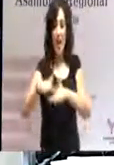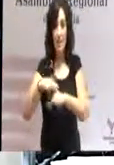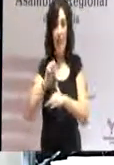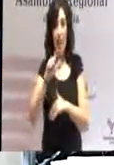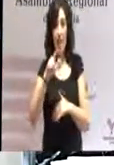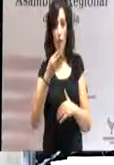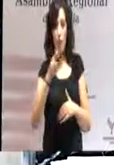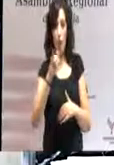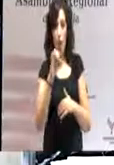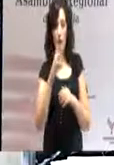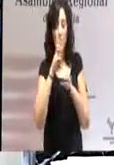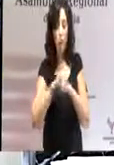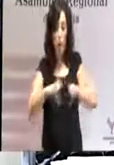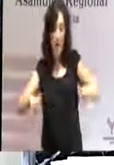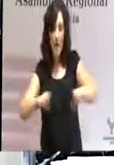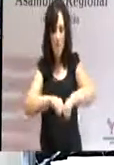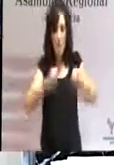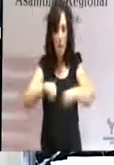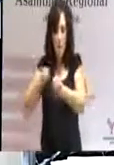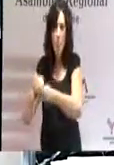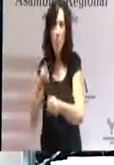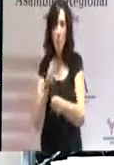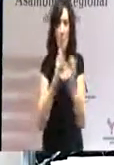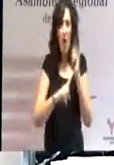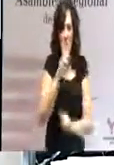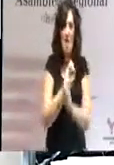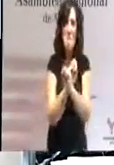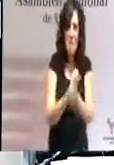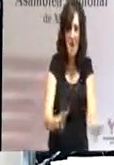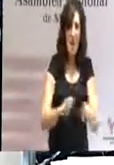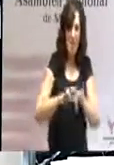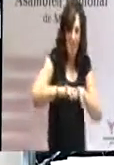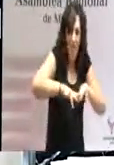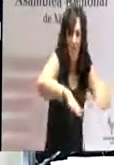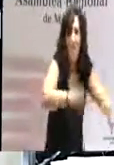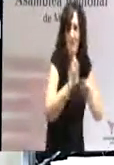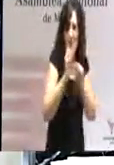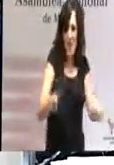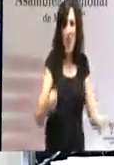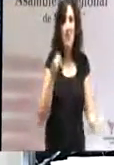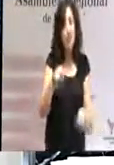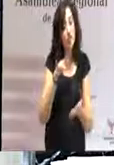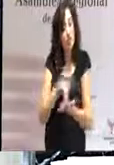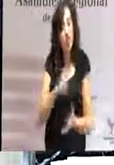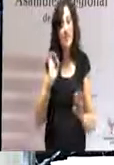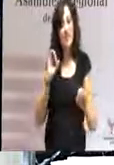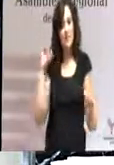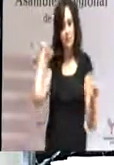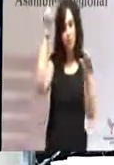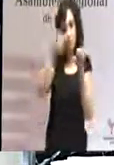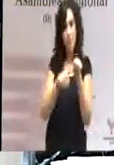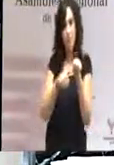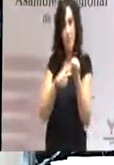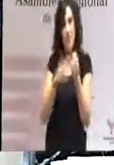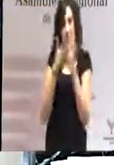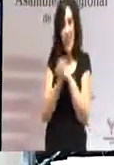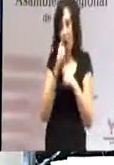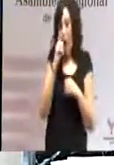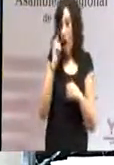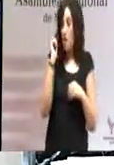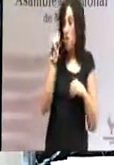producido la rotura de varias tuberías, ha agravado el problema. Eso es lo que ha estado ocurriendo con el Mar Menor, no solo durante los últimos